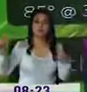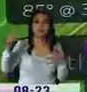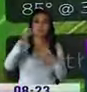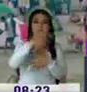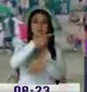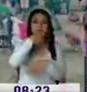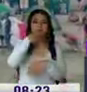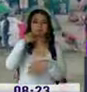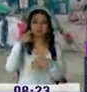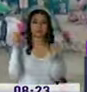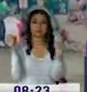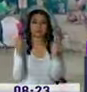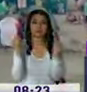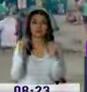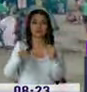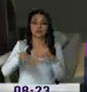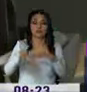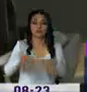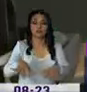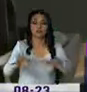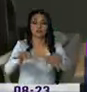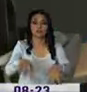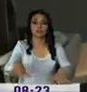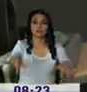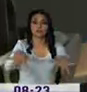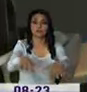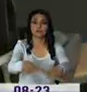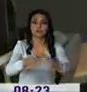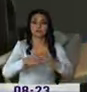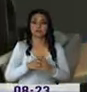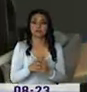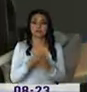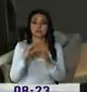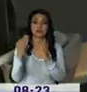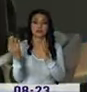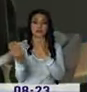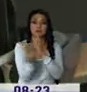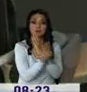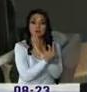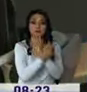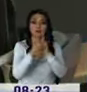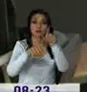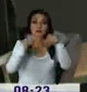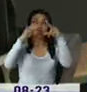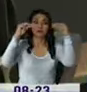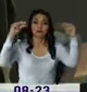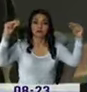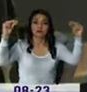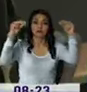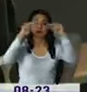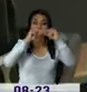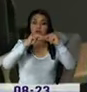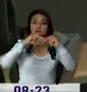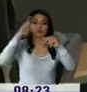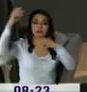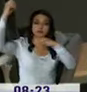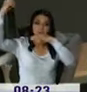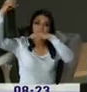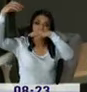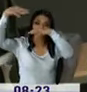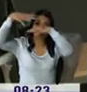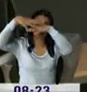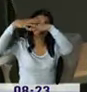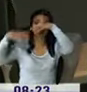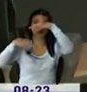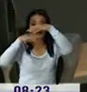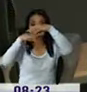y frío desde el Océano Pacífico. Eso permite que haya formación de nubosidad, lo cual no permite que haya ingreso de radiación